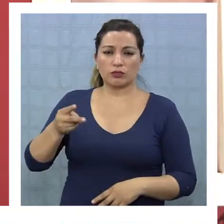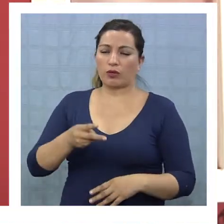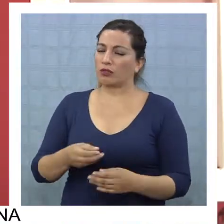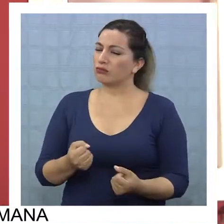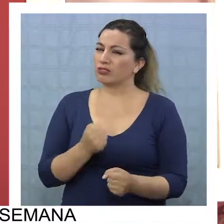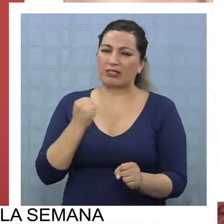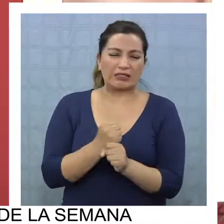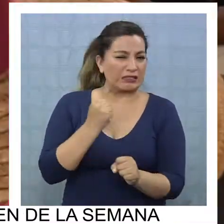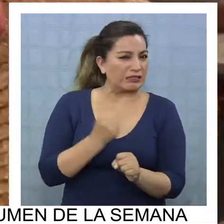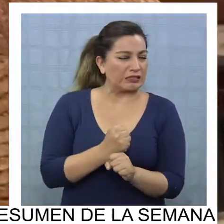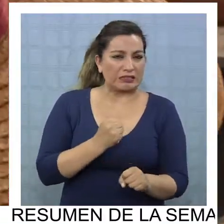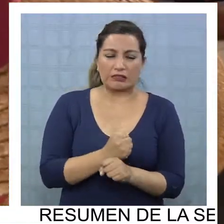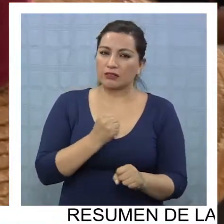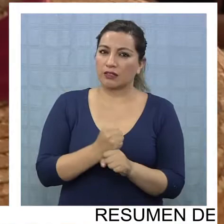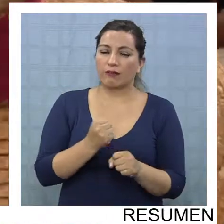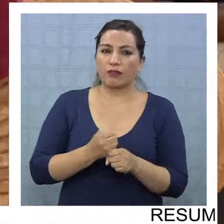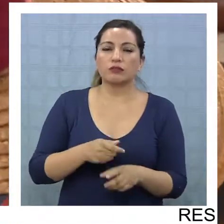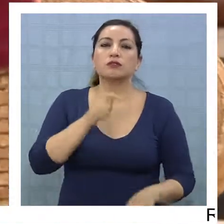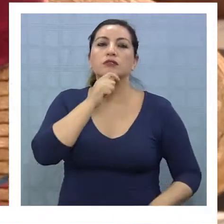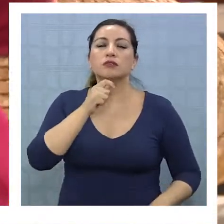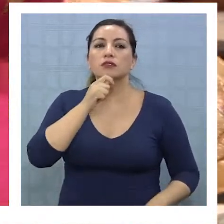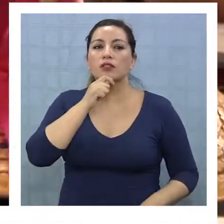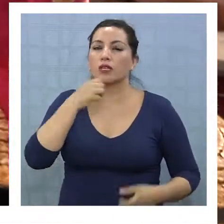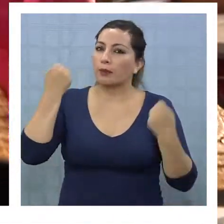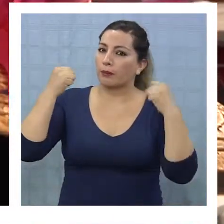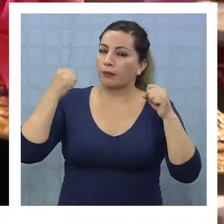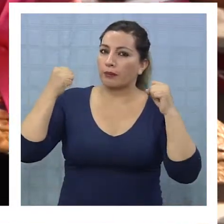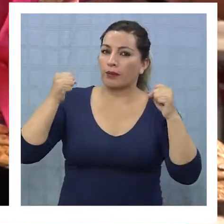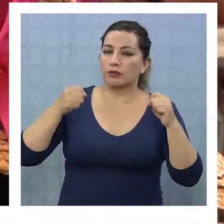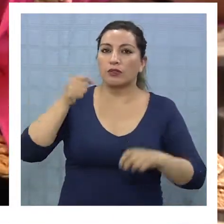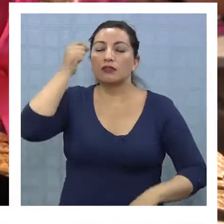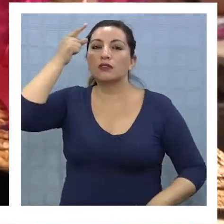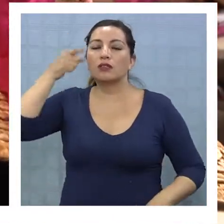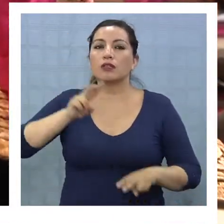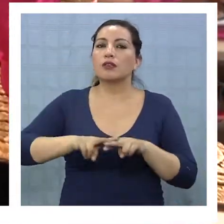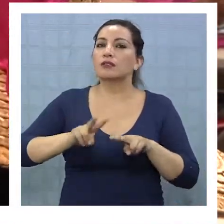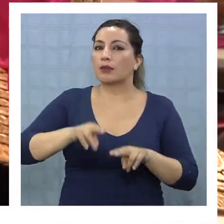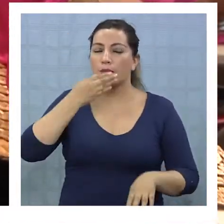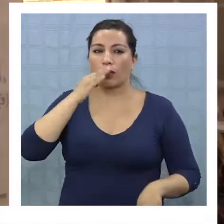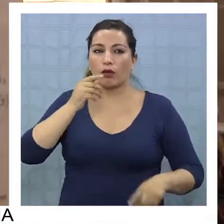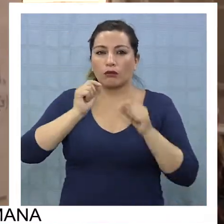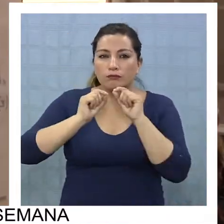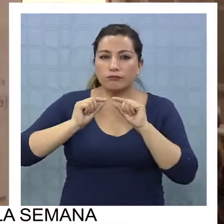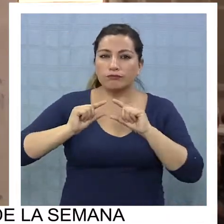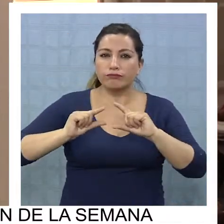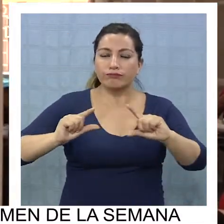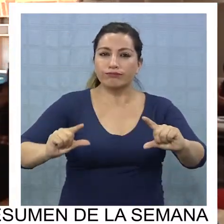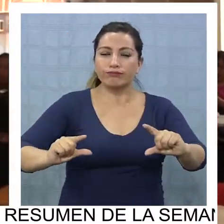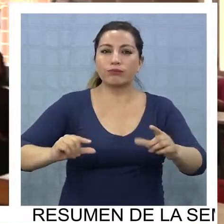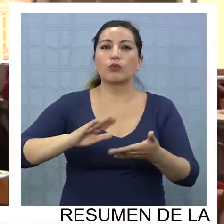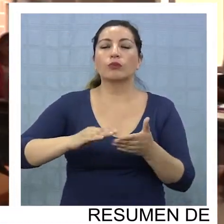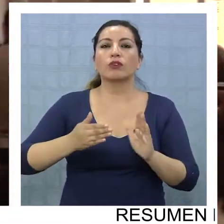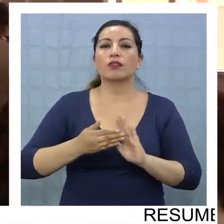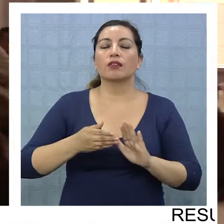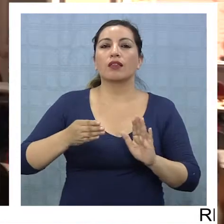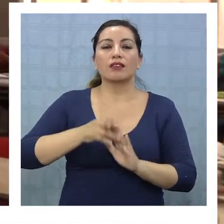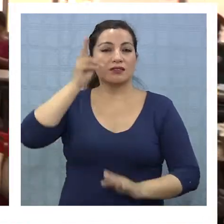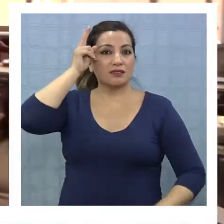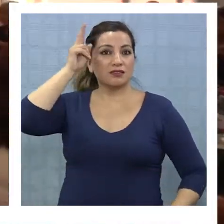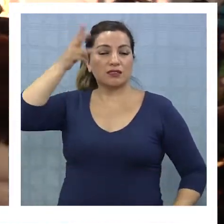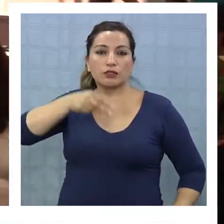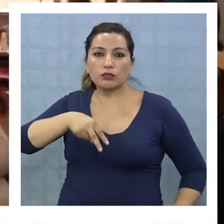intensivas de talleres prácticos de cómo ir emprendiendo o mejorando el emprendimiento de las comunidades indígenas del norte del país,